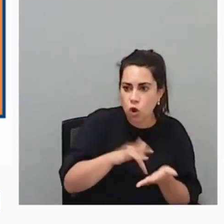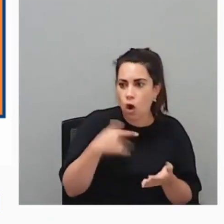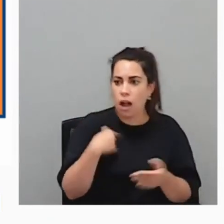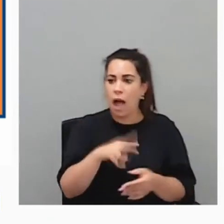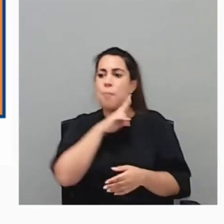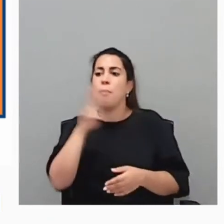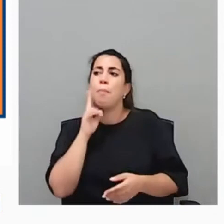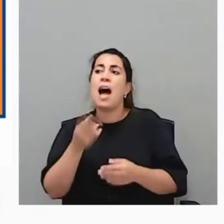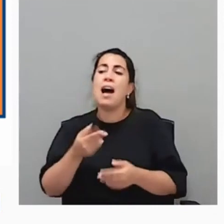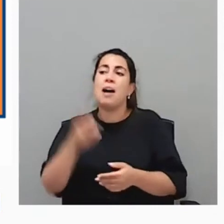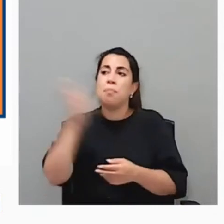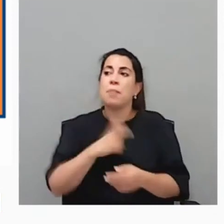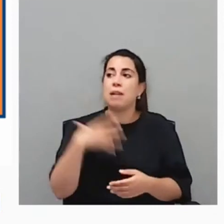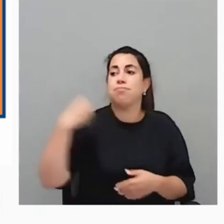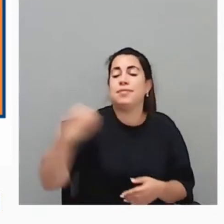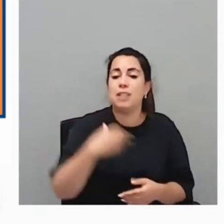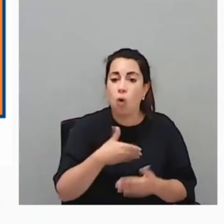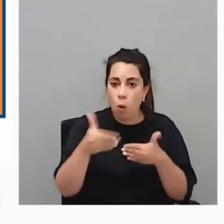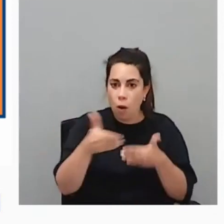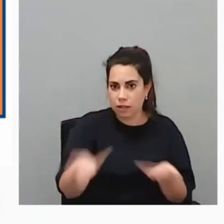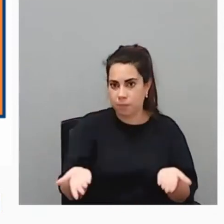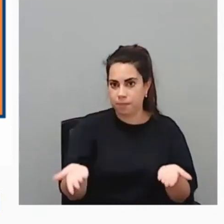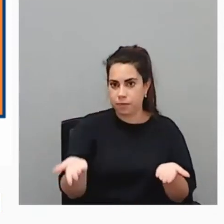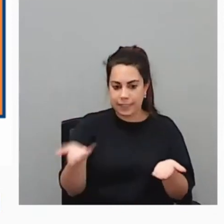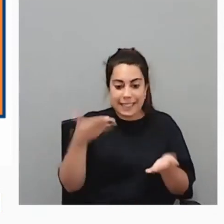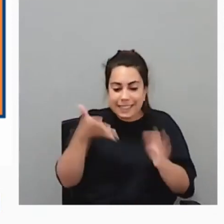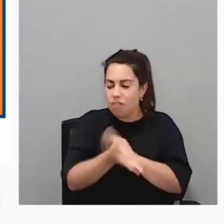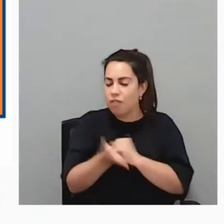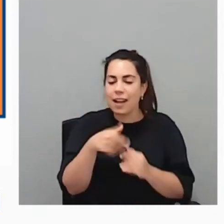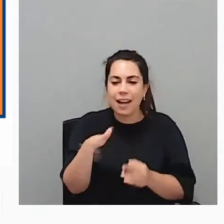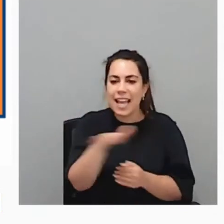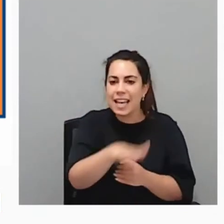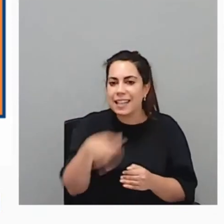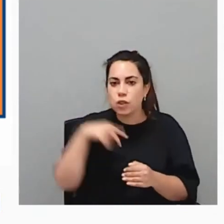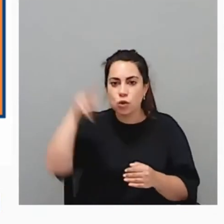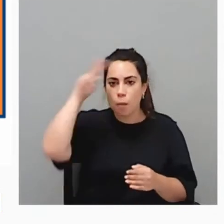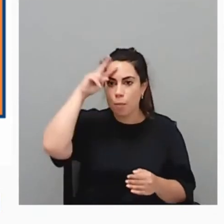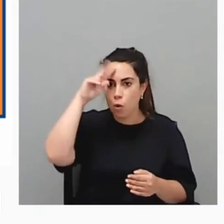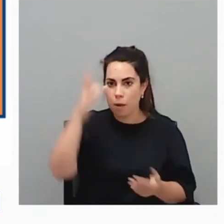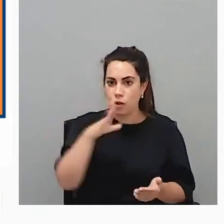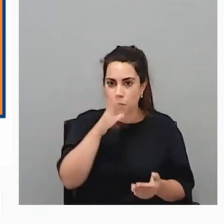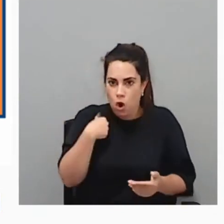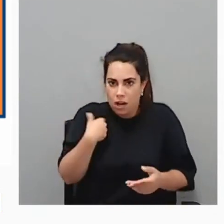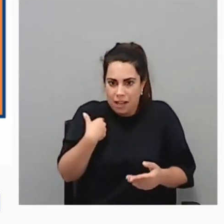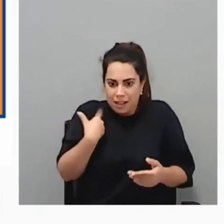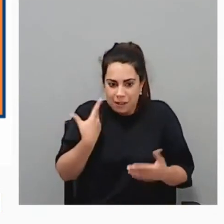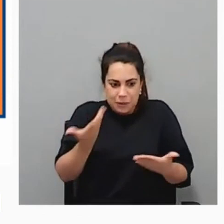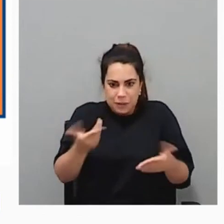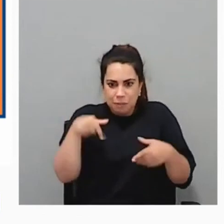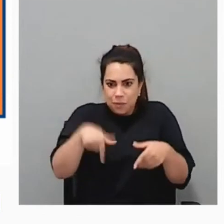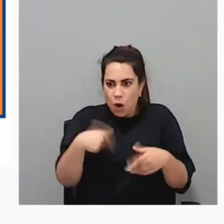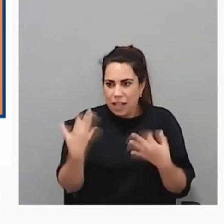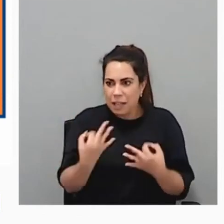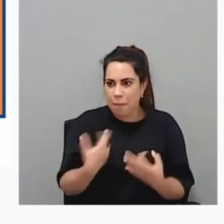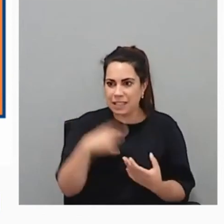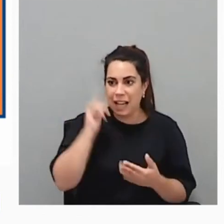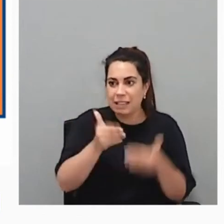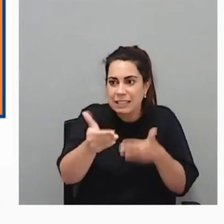¿vale? Los niños están inquietos, están preocupados porque no saben lo que va a ocurrir. Imaginaos vosotros que llegáis